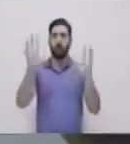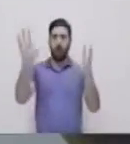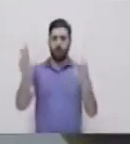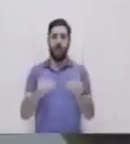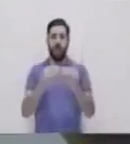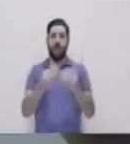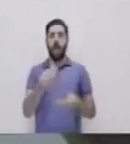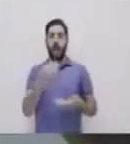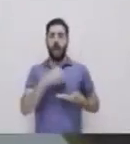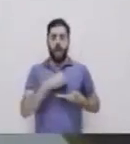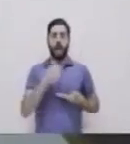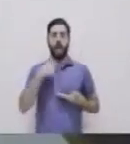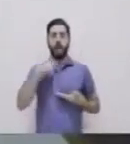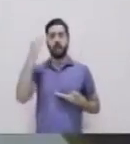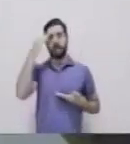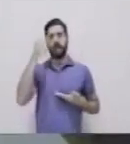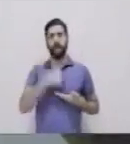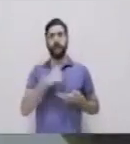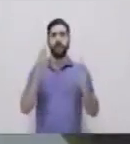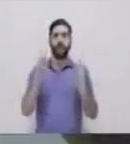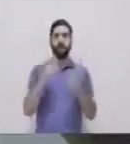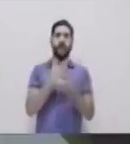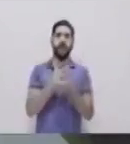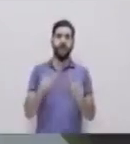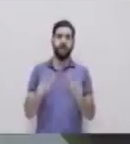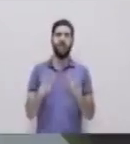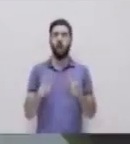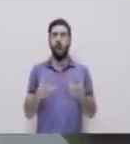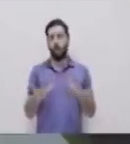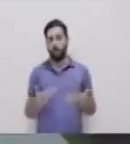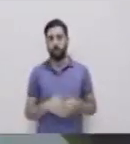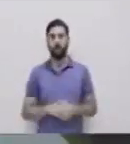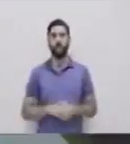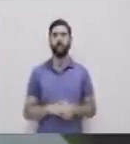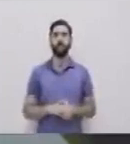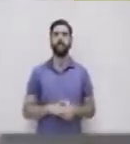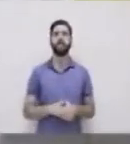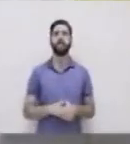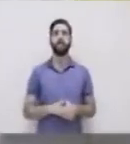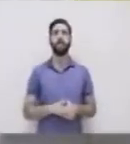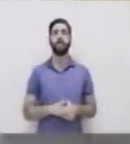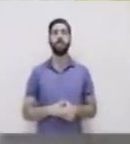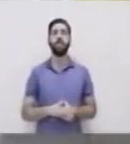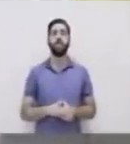que debemos nosotros tomar en cuenta, que forman parte de la libertad en sí?